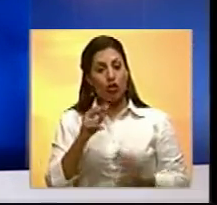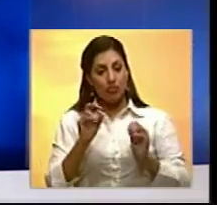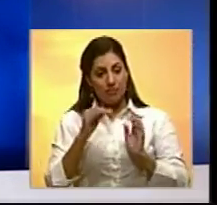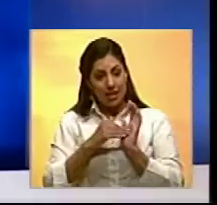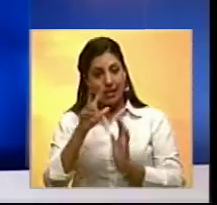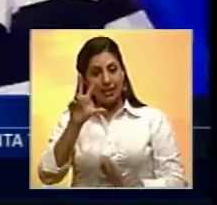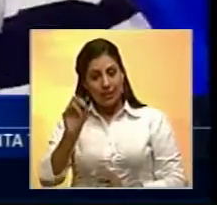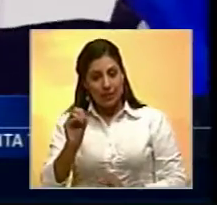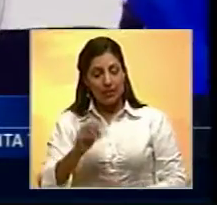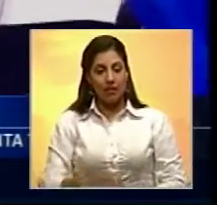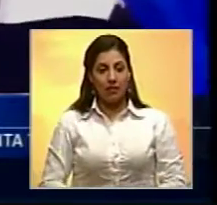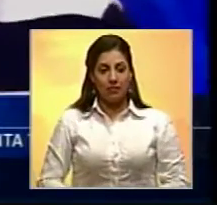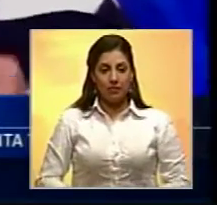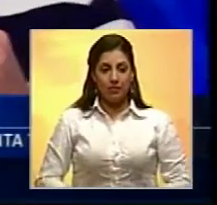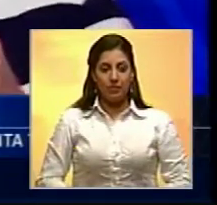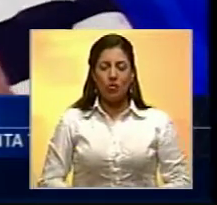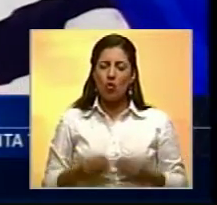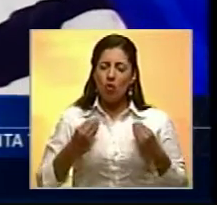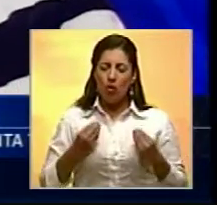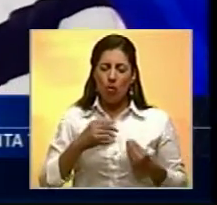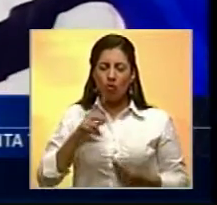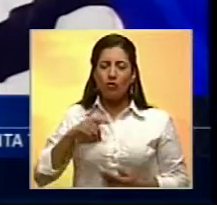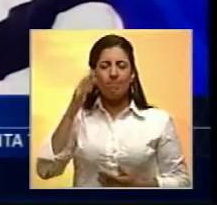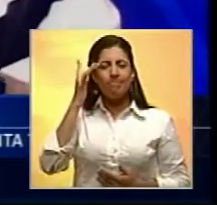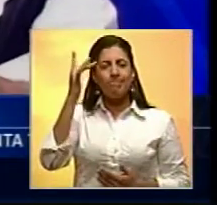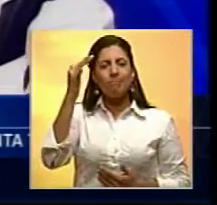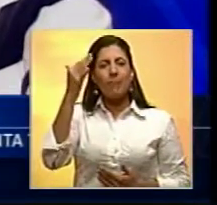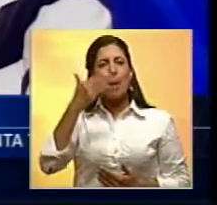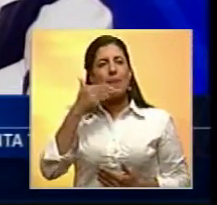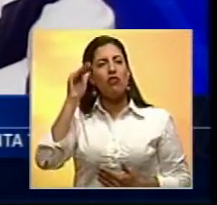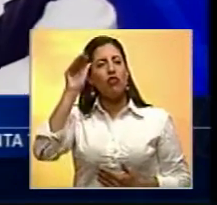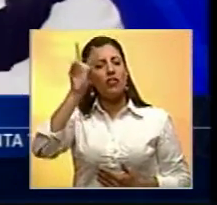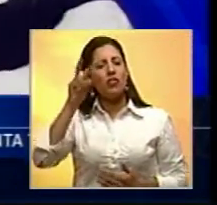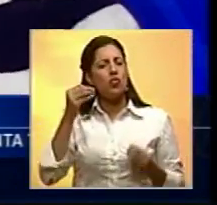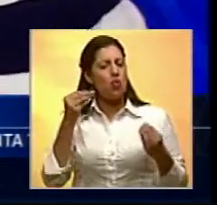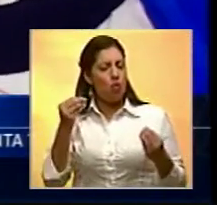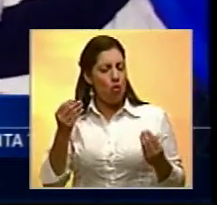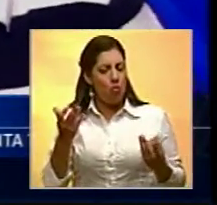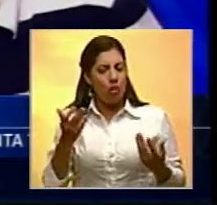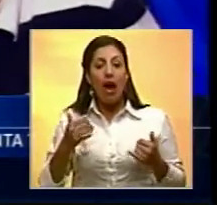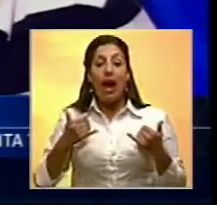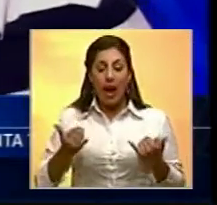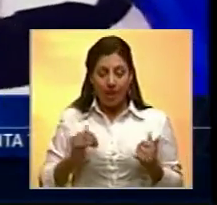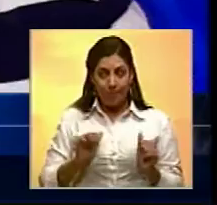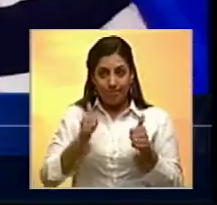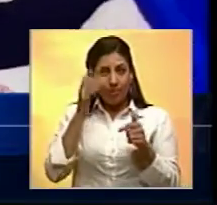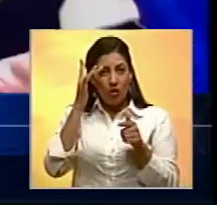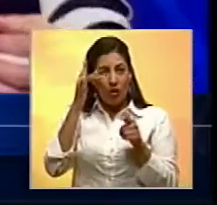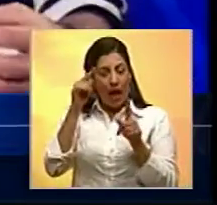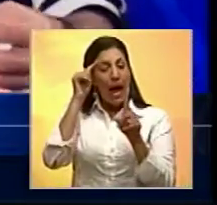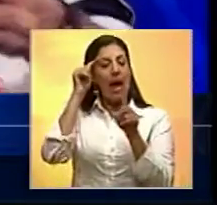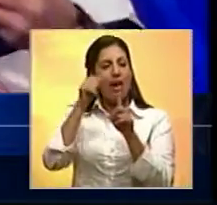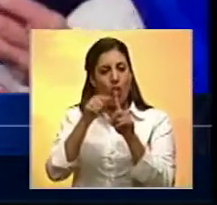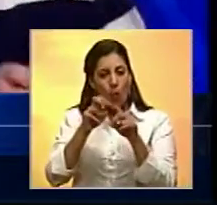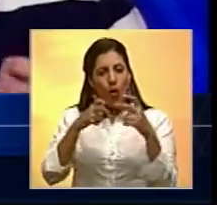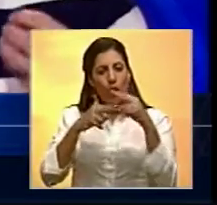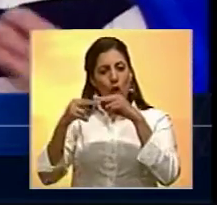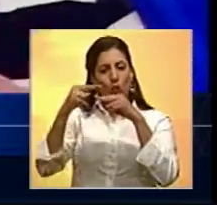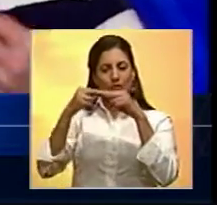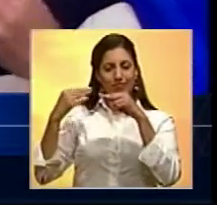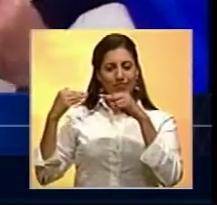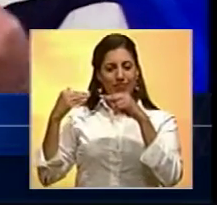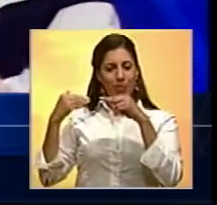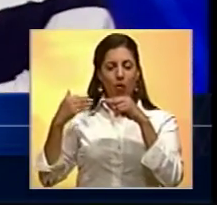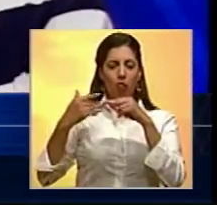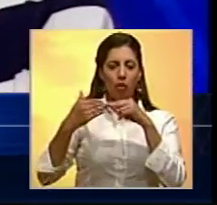2030. ¿Cómo nos imaginamos a Venezuela en el 2030? Y a partir de ese momento ver cómo se reconstruye hacia atrás y